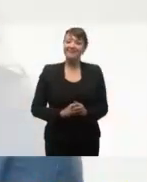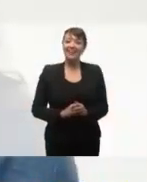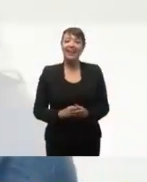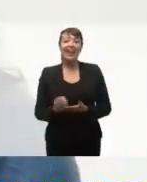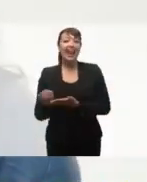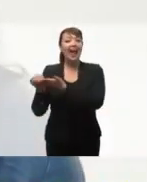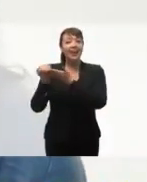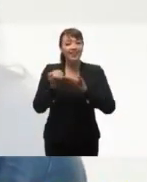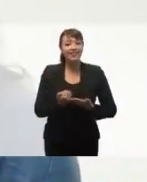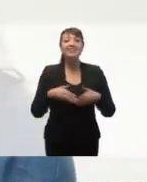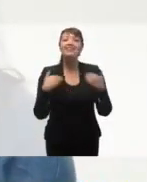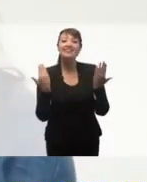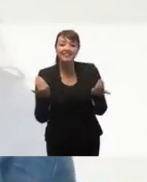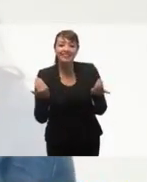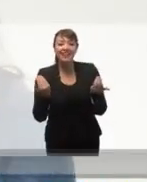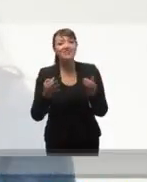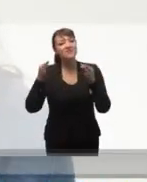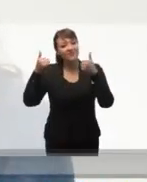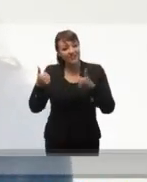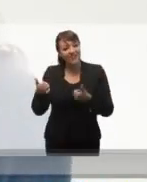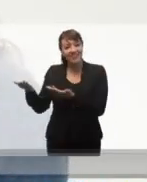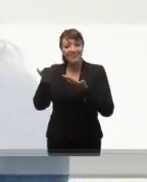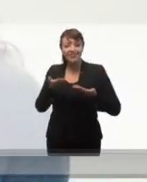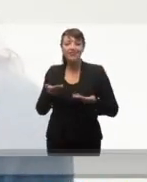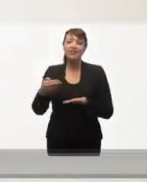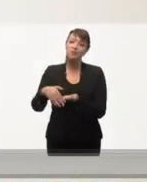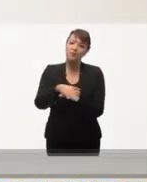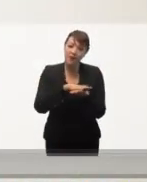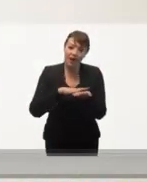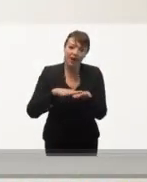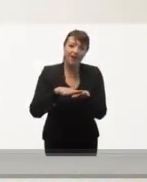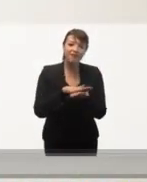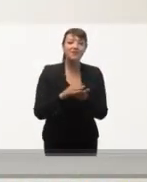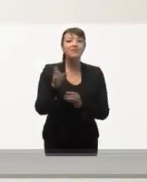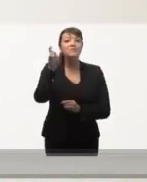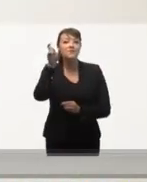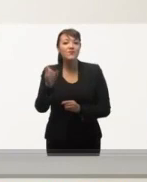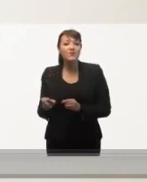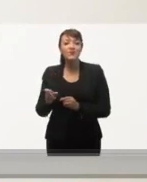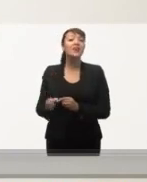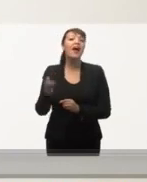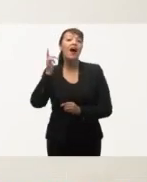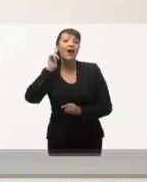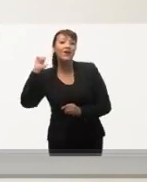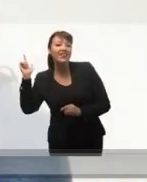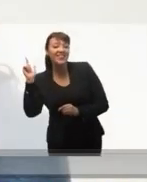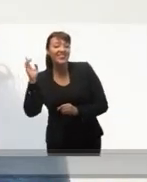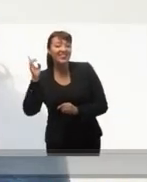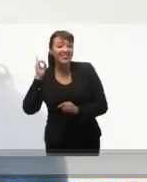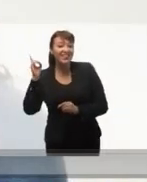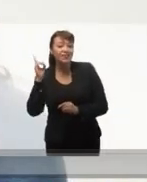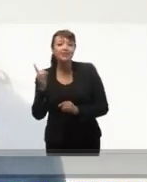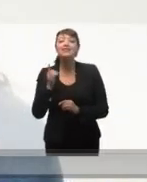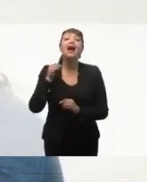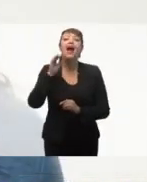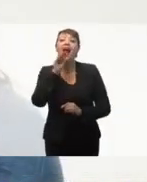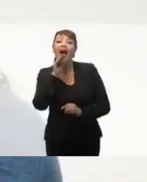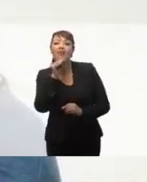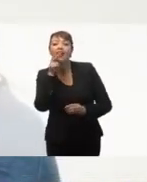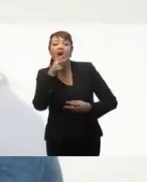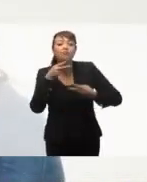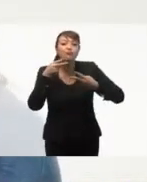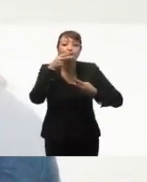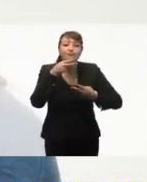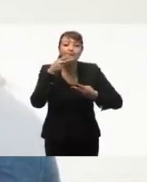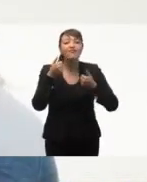la ayuda si es necesaria Siempre será bien recibida Por ejemplo si te encuentras con alguna persona con discapacidad auditiva habla de manera clara